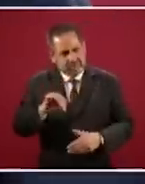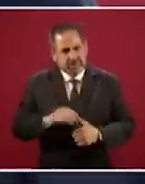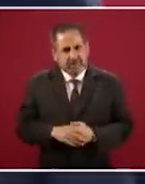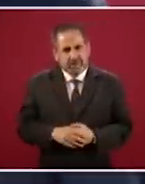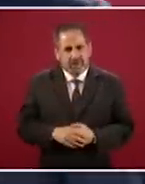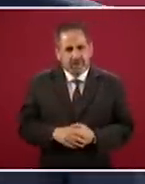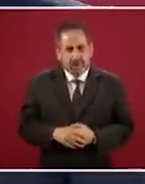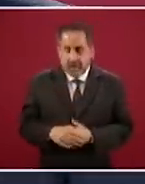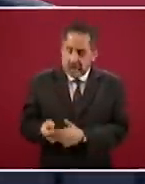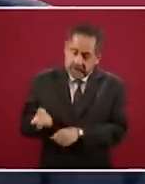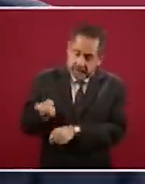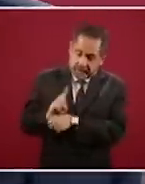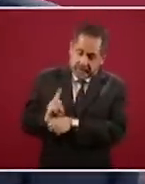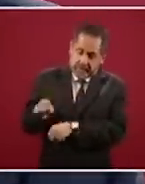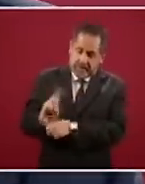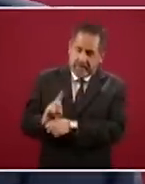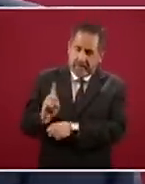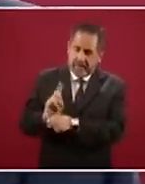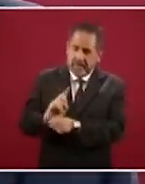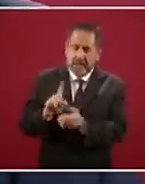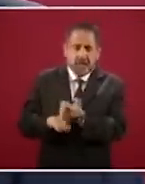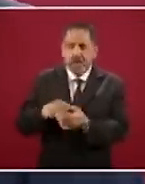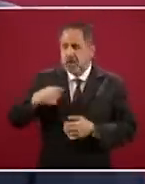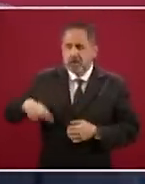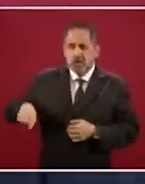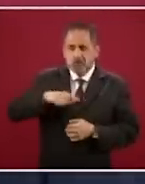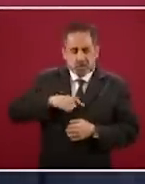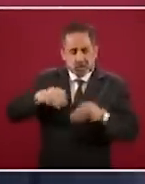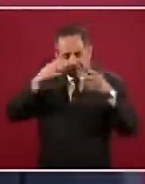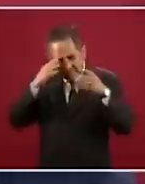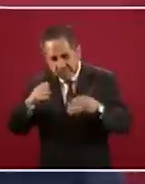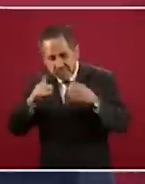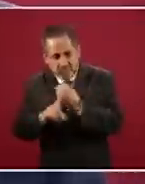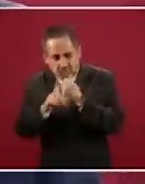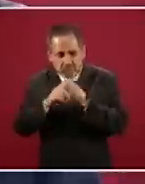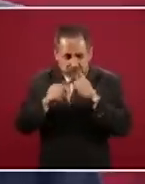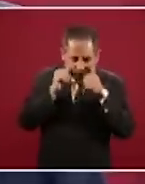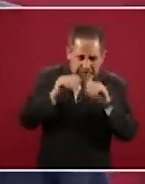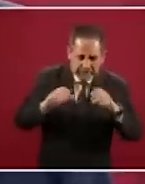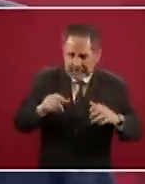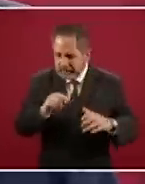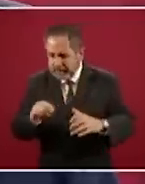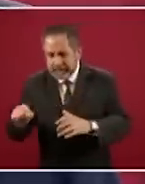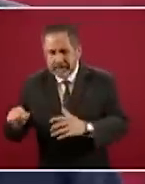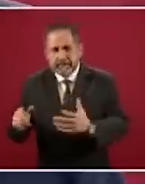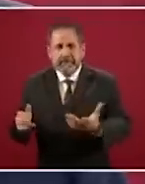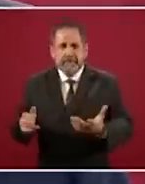pero si todos los días estamos atendiendo el problema,